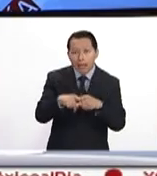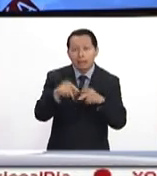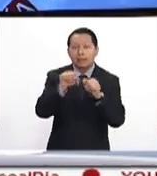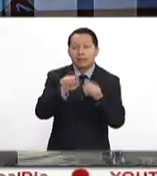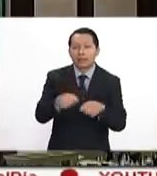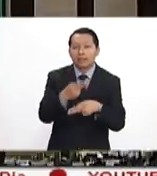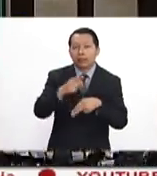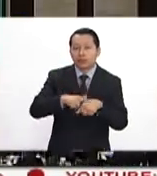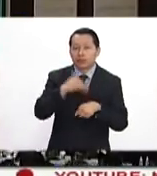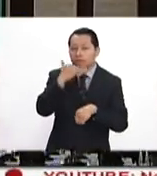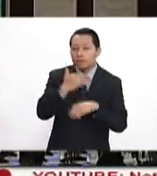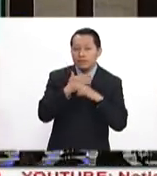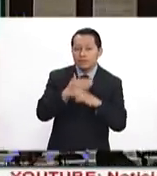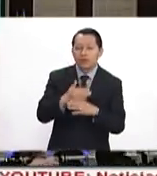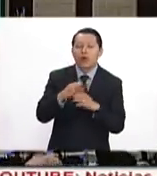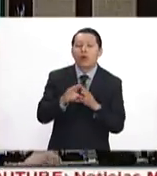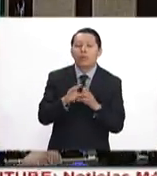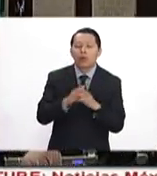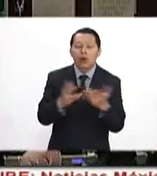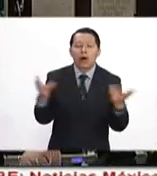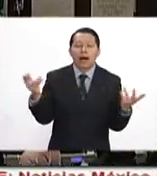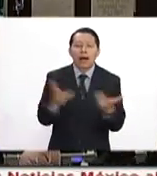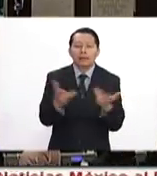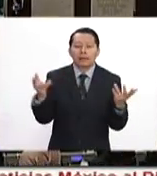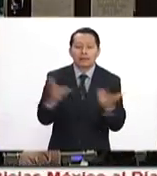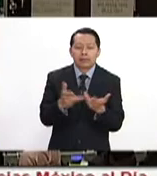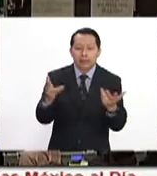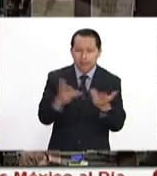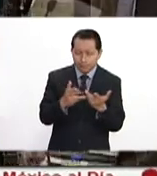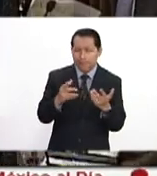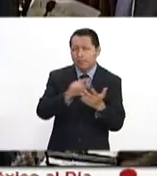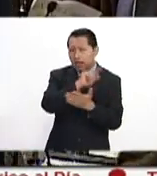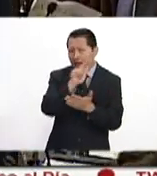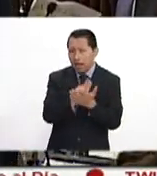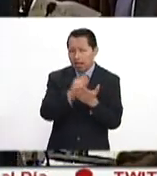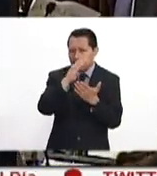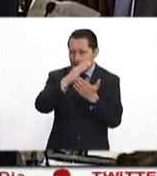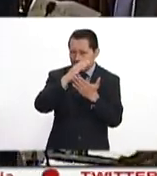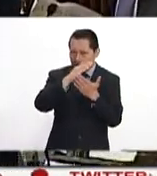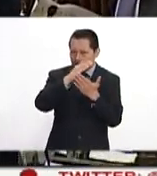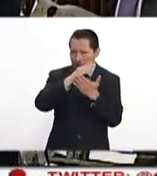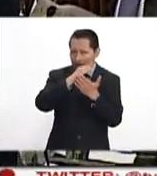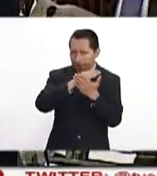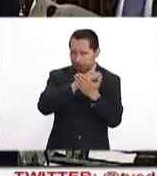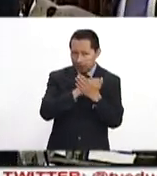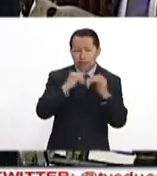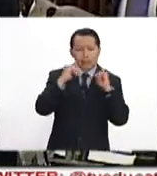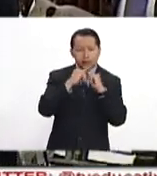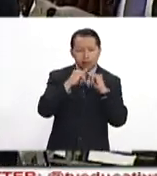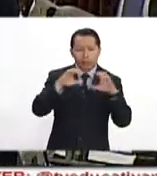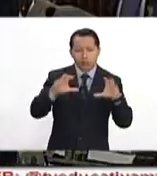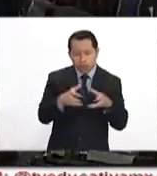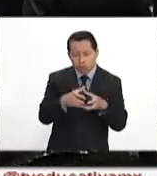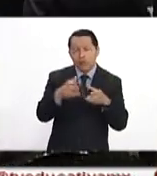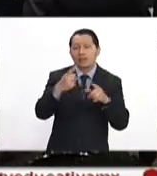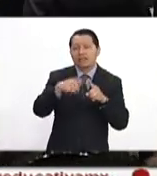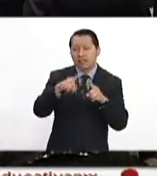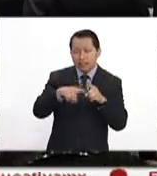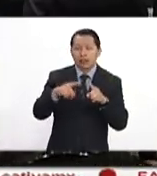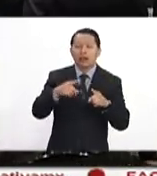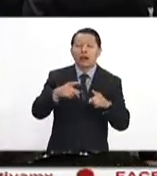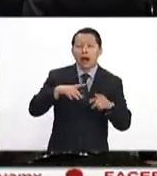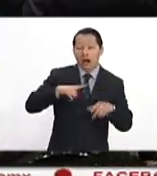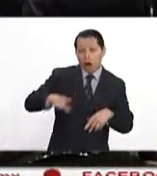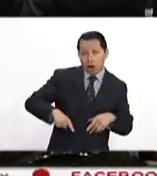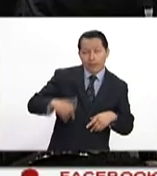Nacional Anticorrupción, mediante el cual se crearon un conjunto de leyes e instituciones con la participación de organismos y ciudadanos para